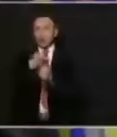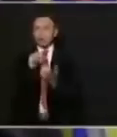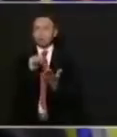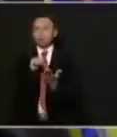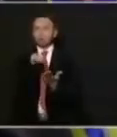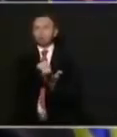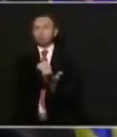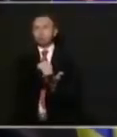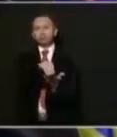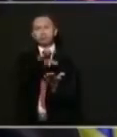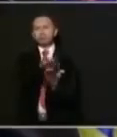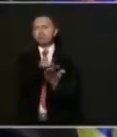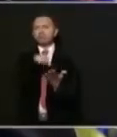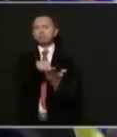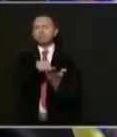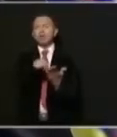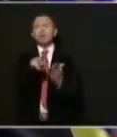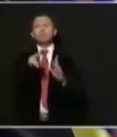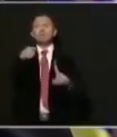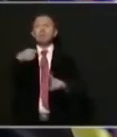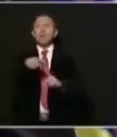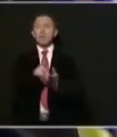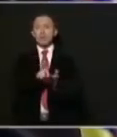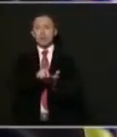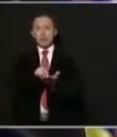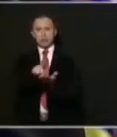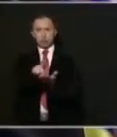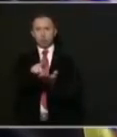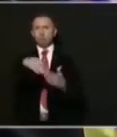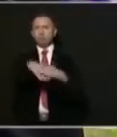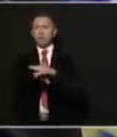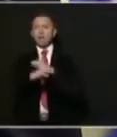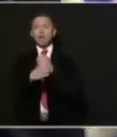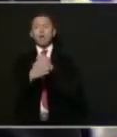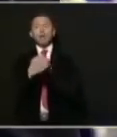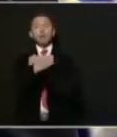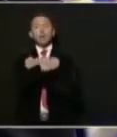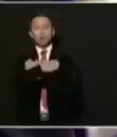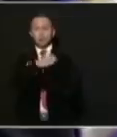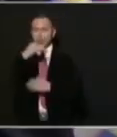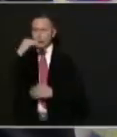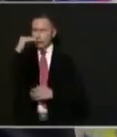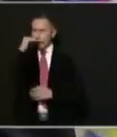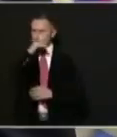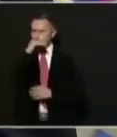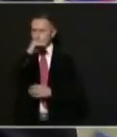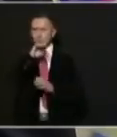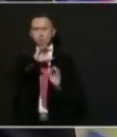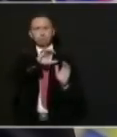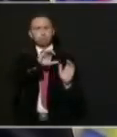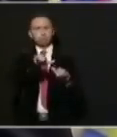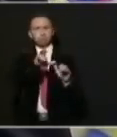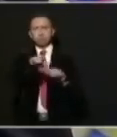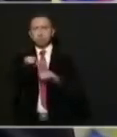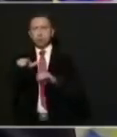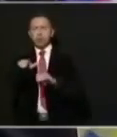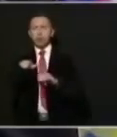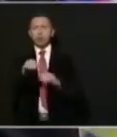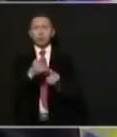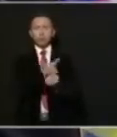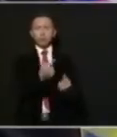derecho a la educación gratuita en todos los niveles de